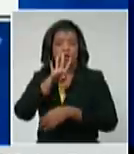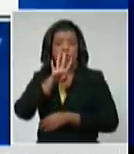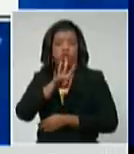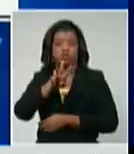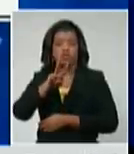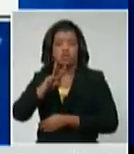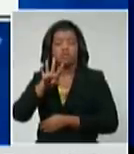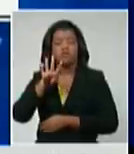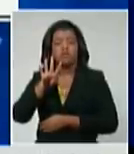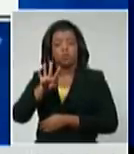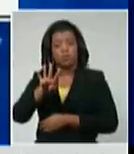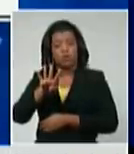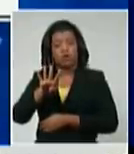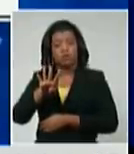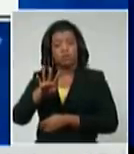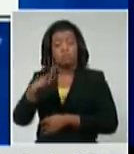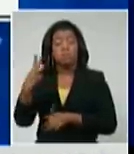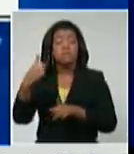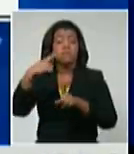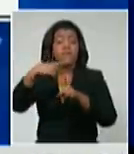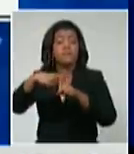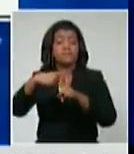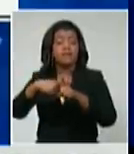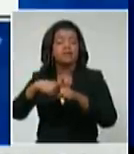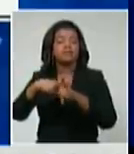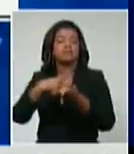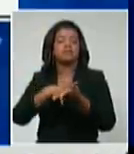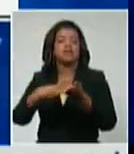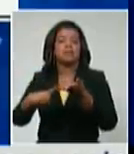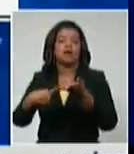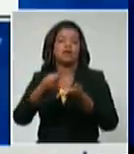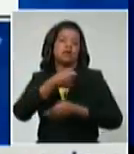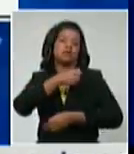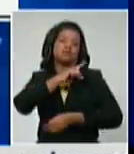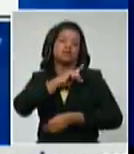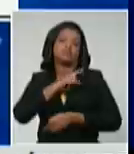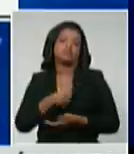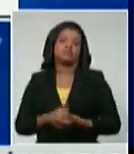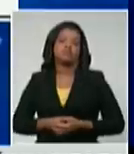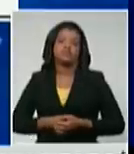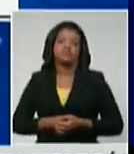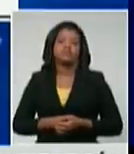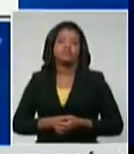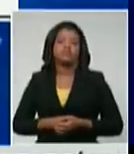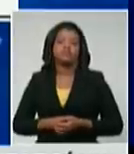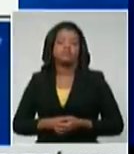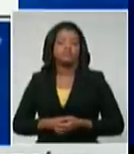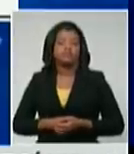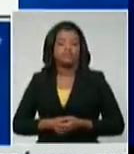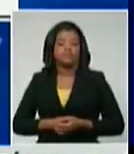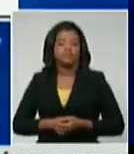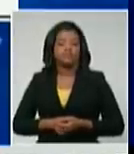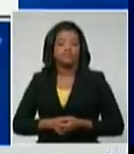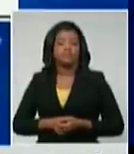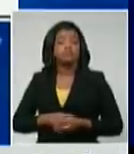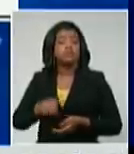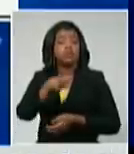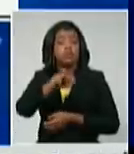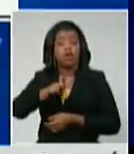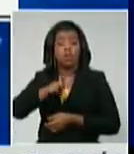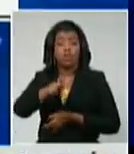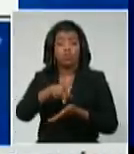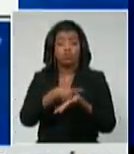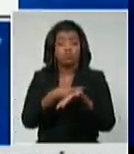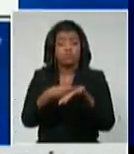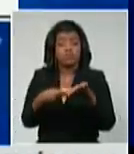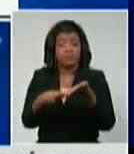424 más que la semana anterior. Y como ha ocurrido en las últimas semanas,